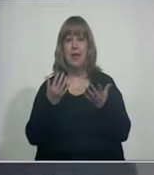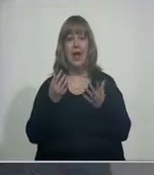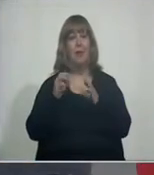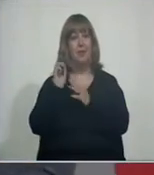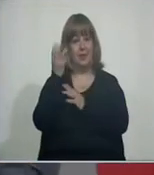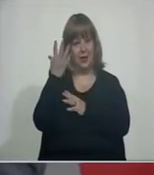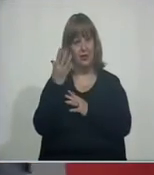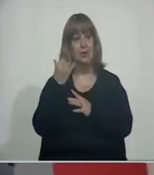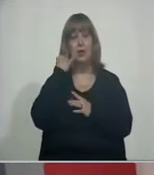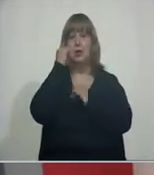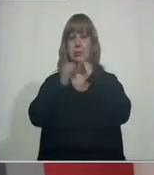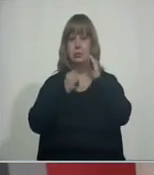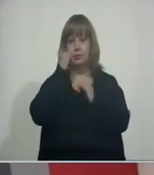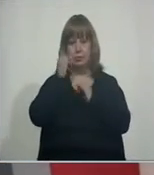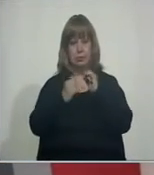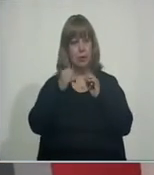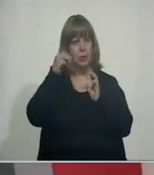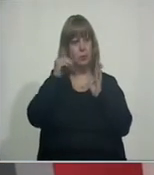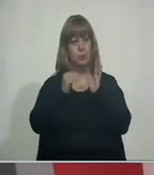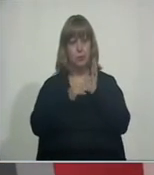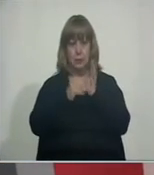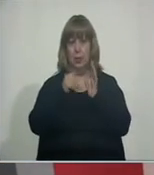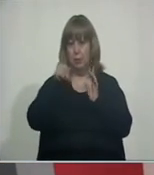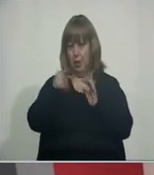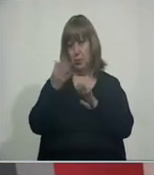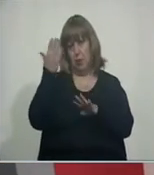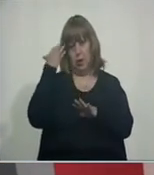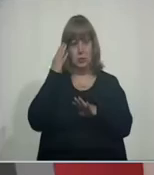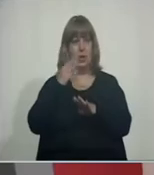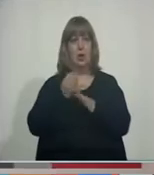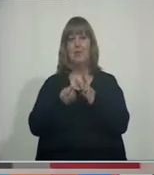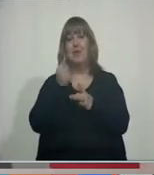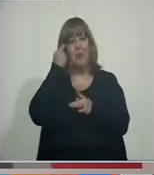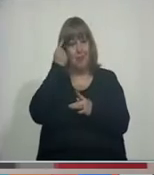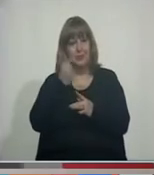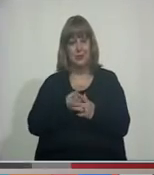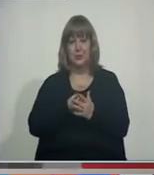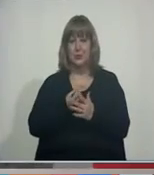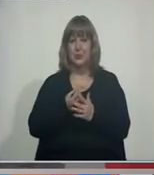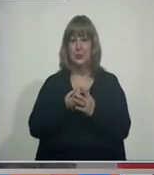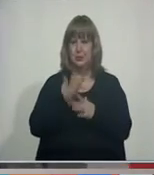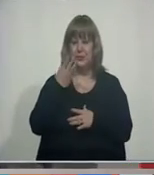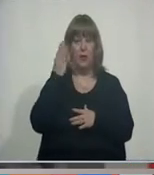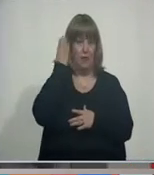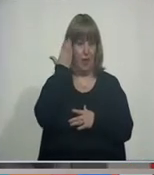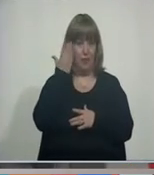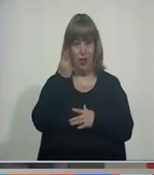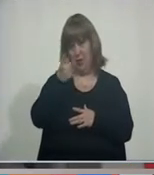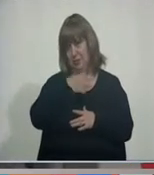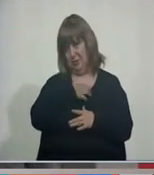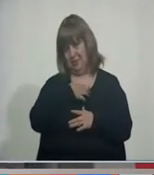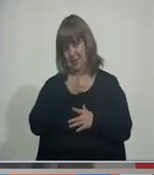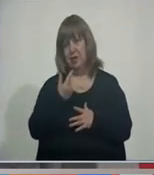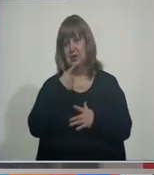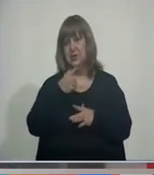decía no, ahora, dale. Sí, vamos a hablar de Mark Zuckerberg, que estuvo metido en un embrollo. El creador de Facebook, ¿no? El creador de Facebook. Está metido. Está metido. Lo quiso